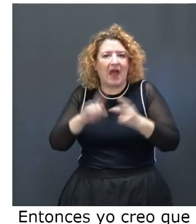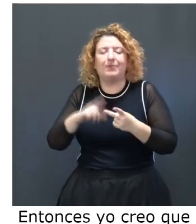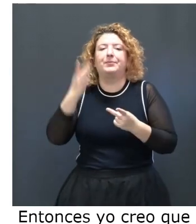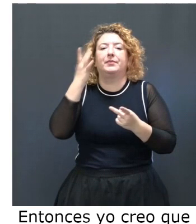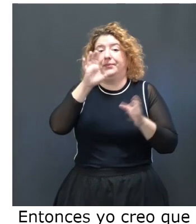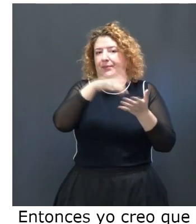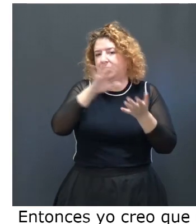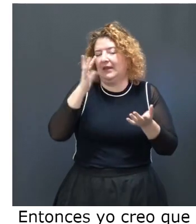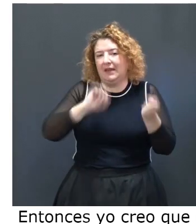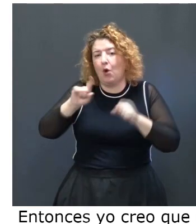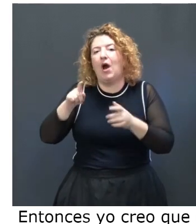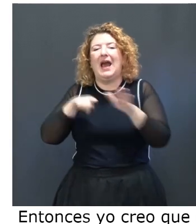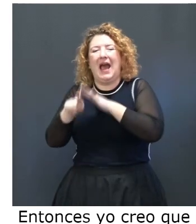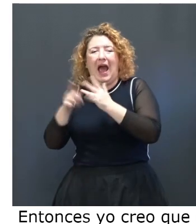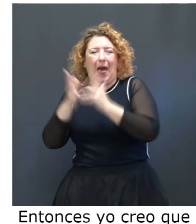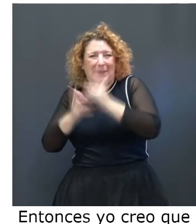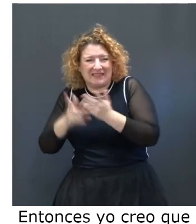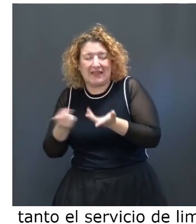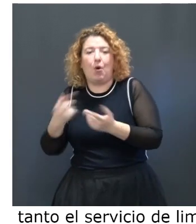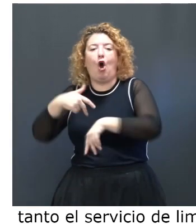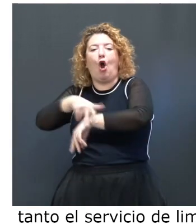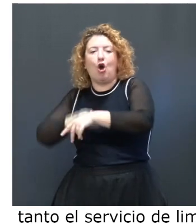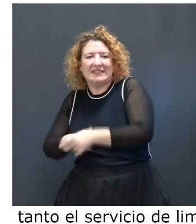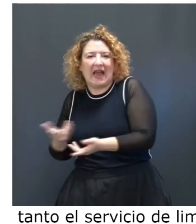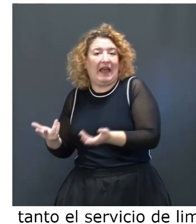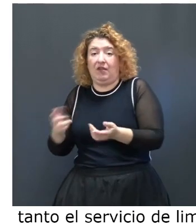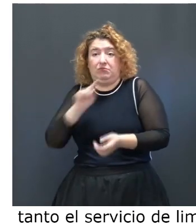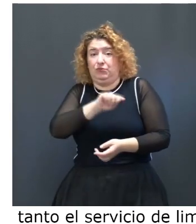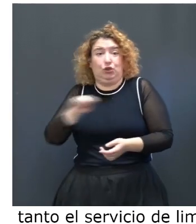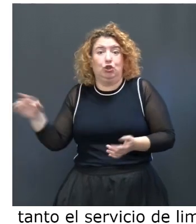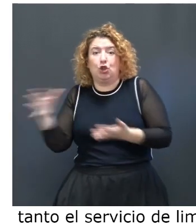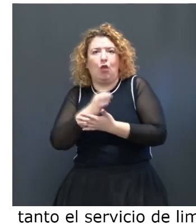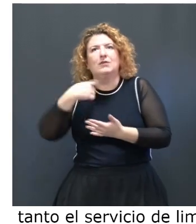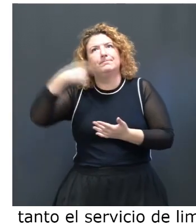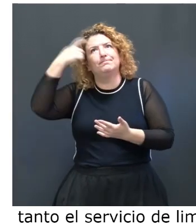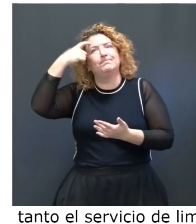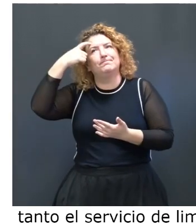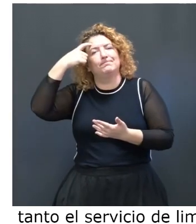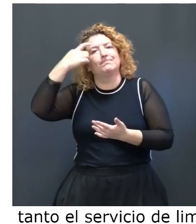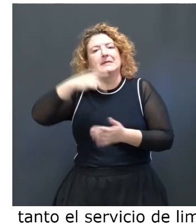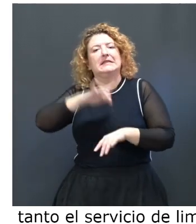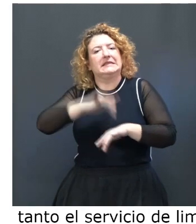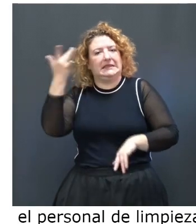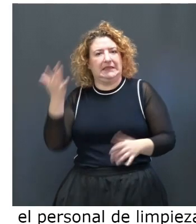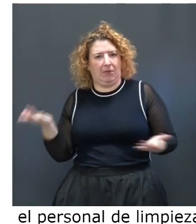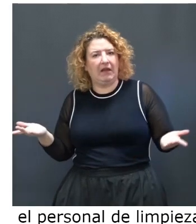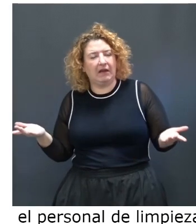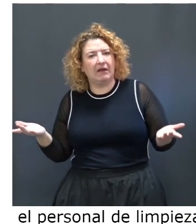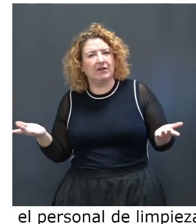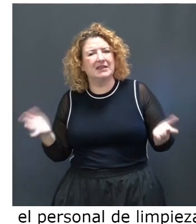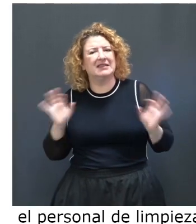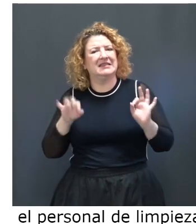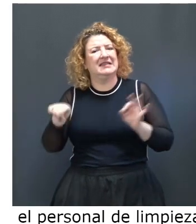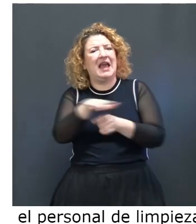limpieza, el personal administrativo, el conserje, al final tienen que tener, ¿no? Esa sensibilidad, ¿no? de saber en qué ámbito nos